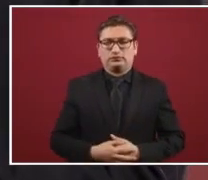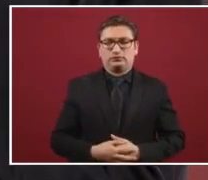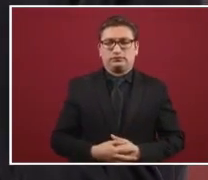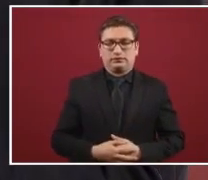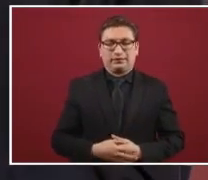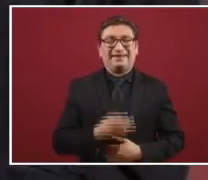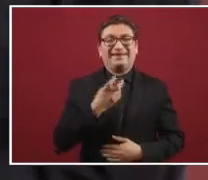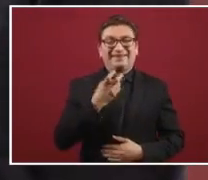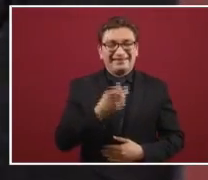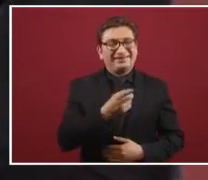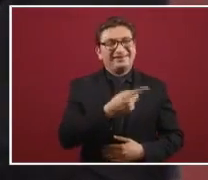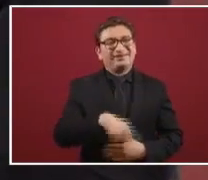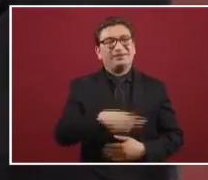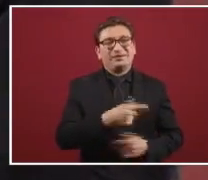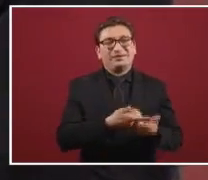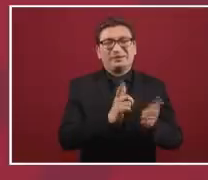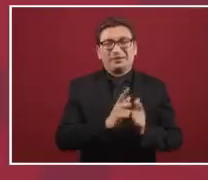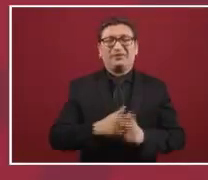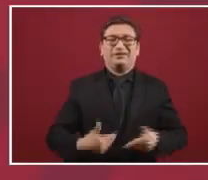les molesta mucho,